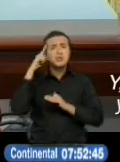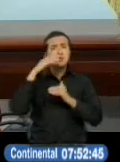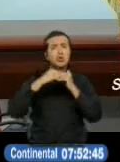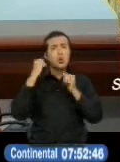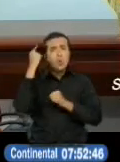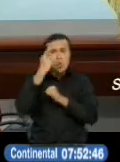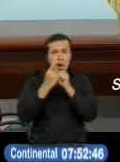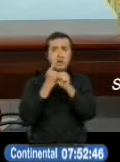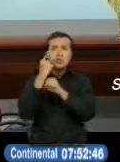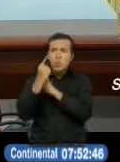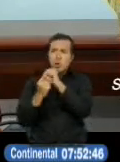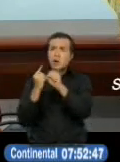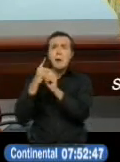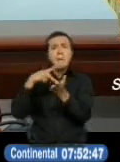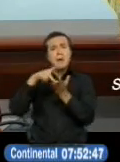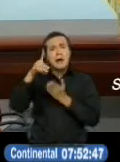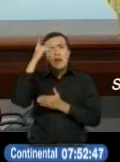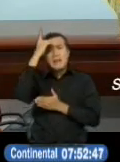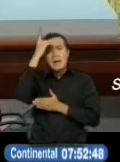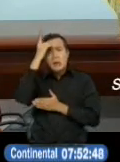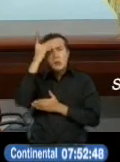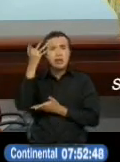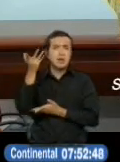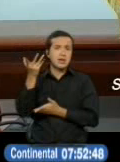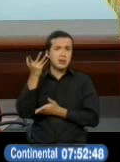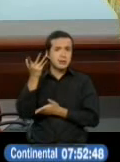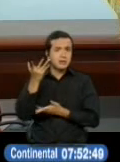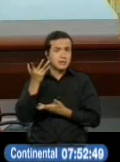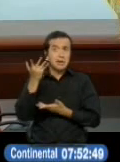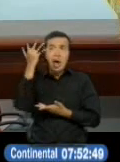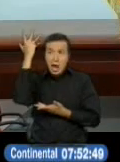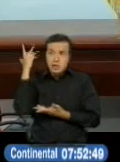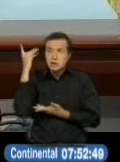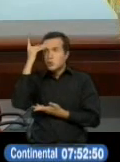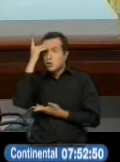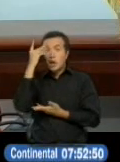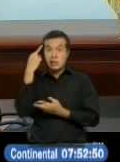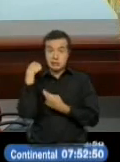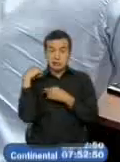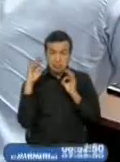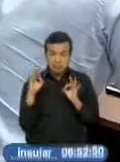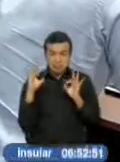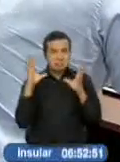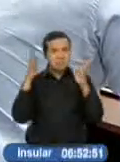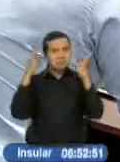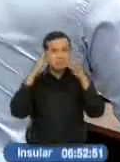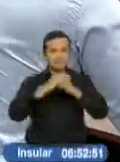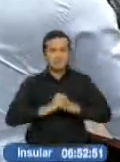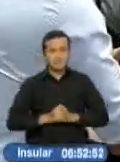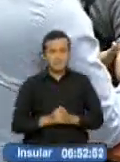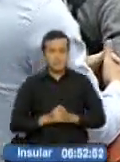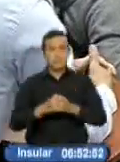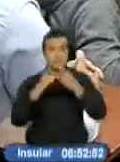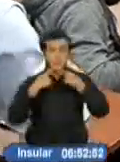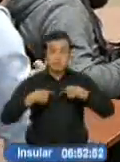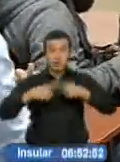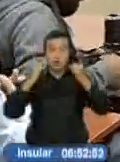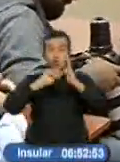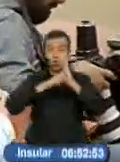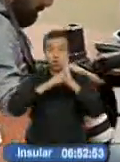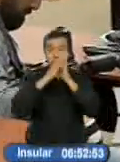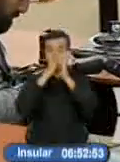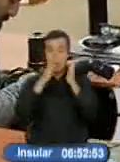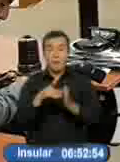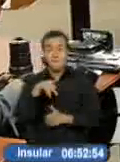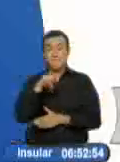anualmente solo para pagar la deuda que nos dejaron. No se actuó con responsabilidad. Este martes trascendió que el Contralor General en funciones,